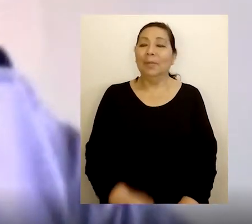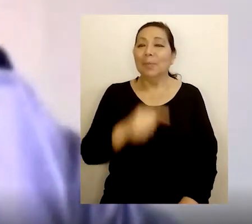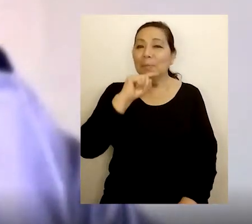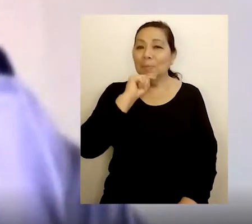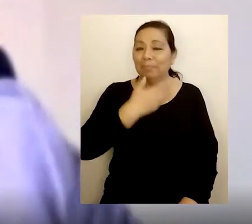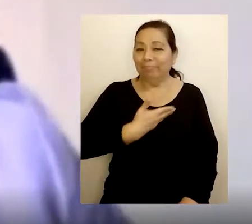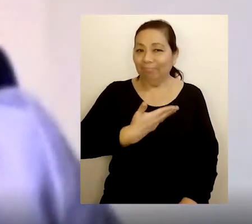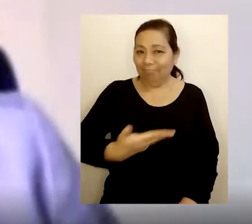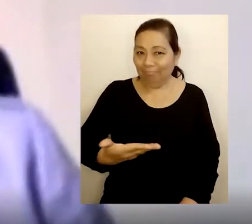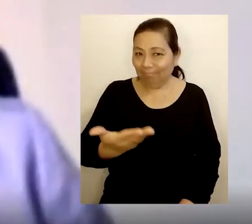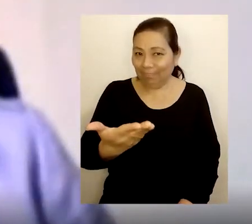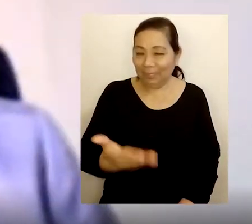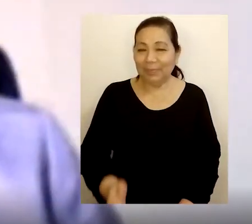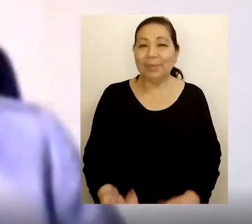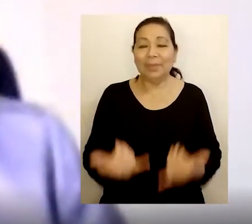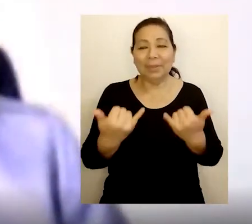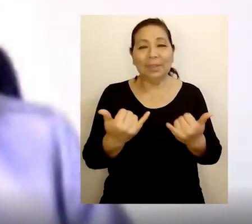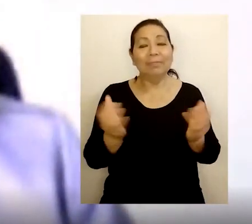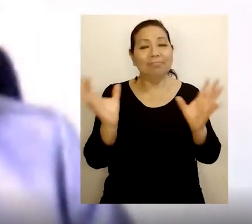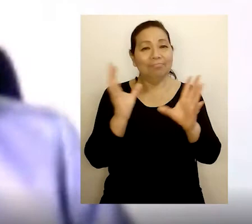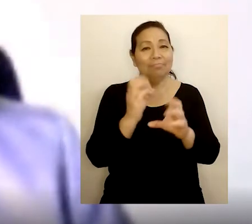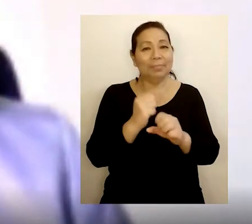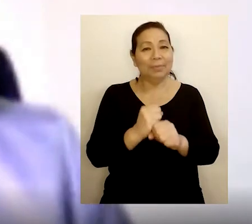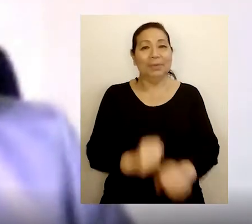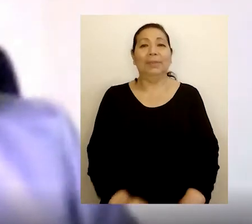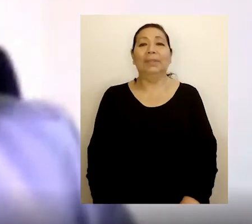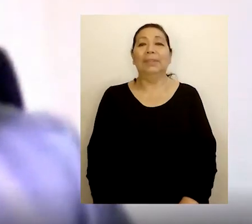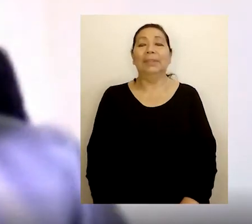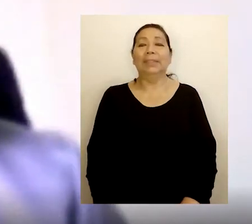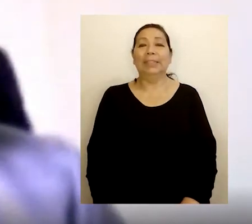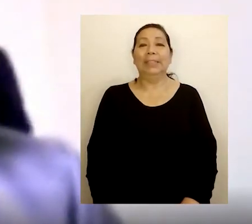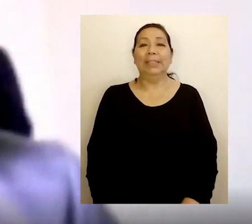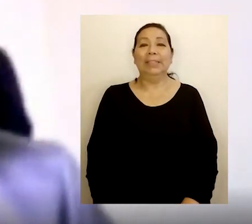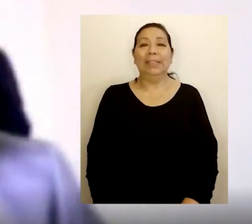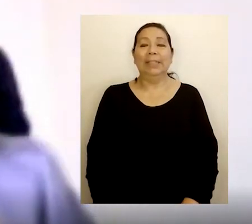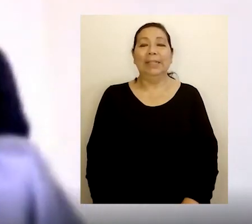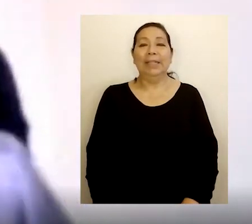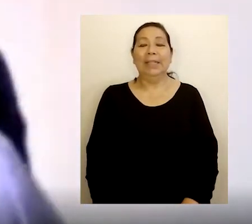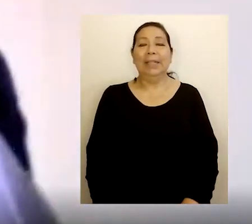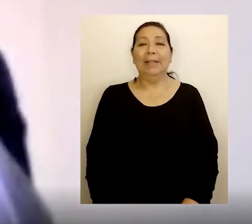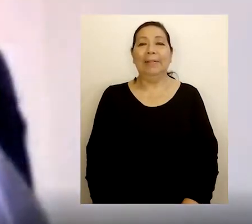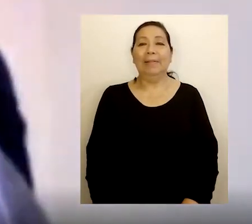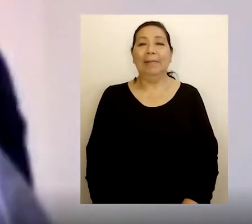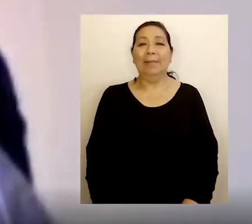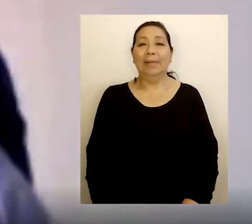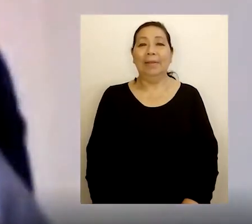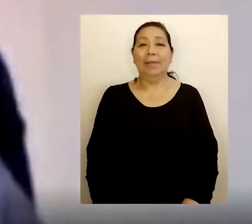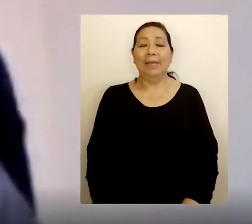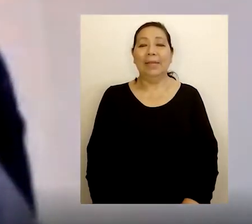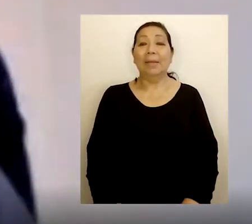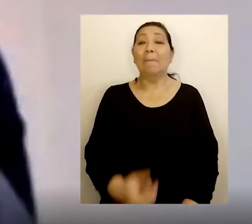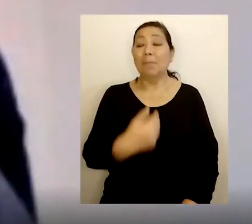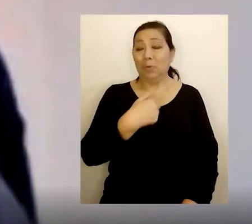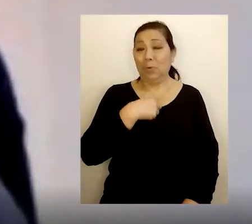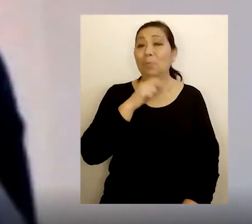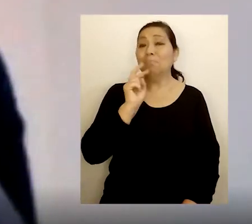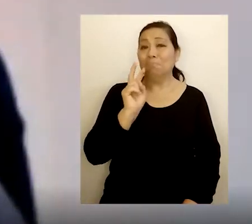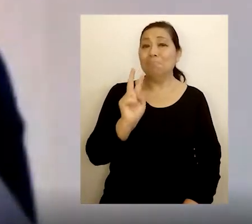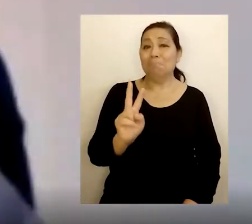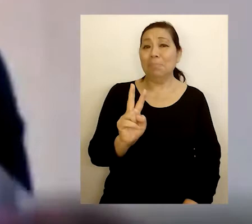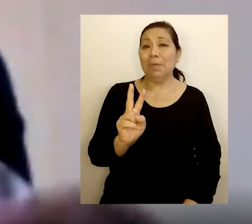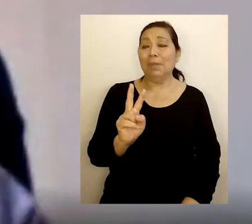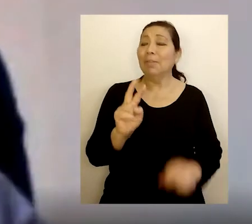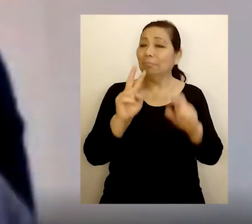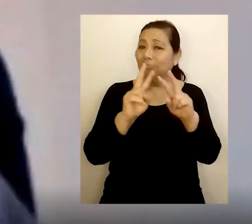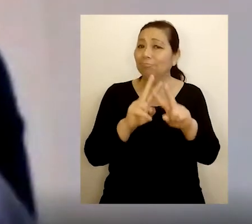Señora presidenta, en este caso concreto, debe mencionar lo siguiente. Desde mi perspectiva y desde